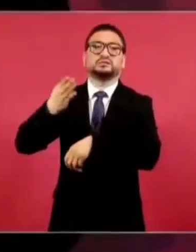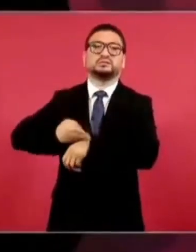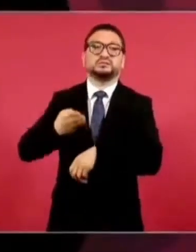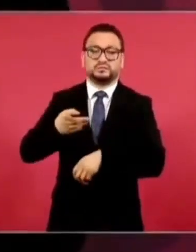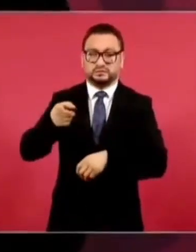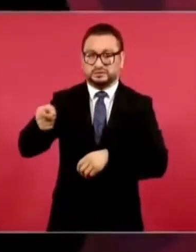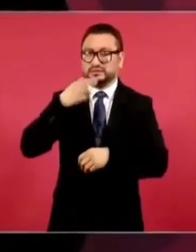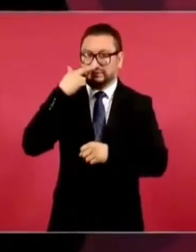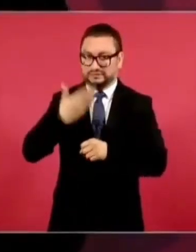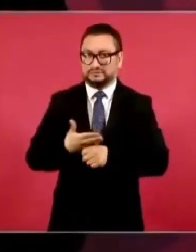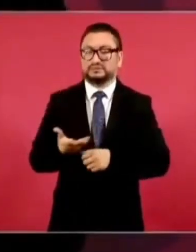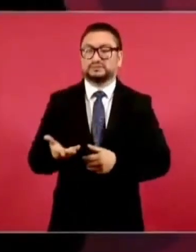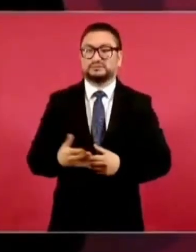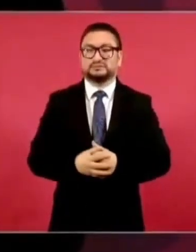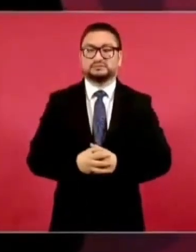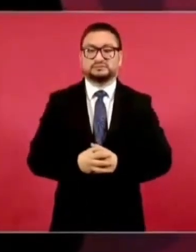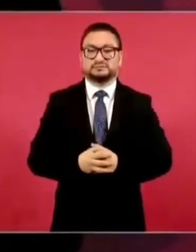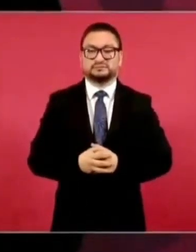responsables.